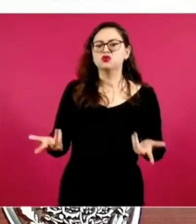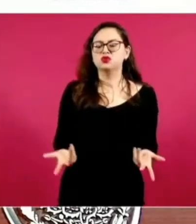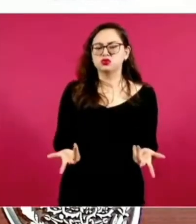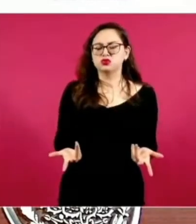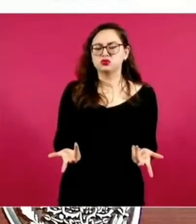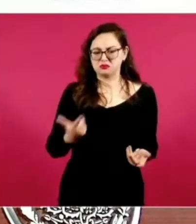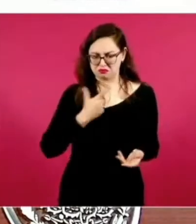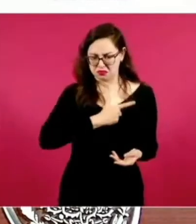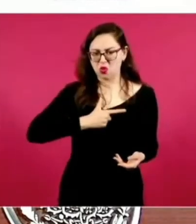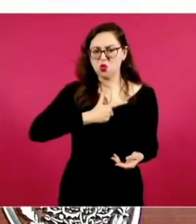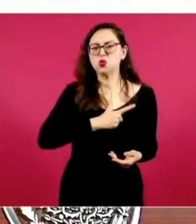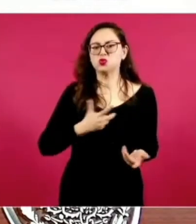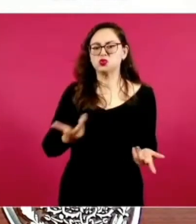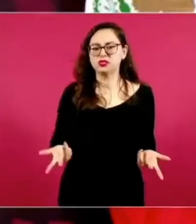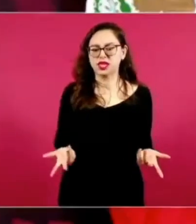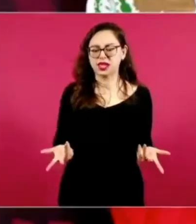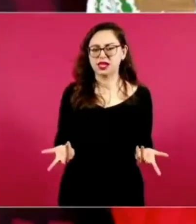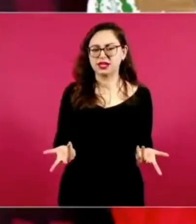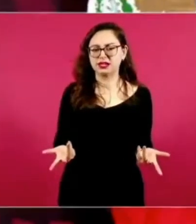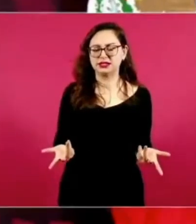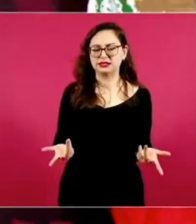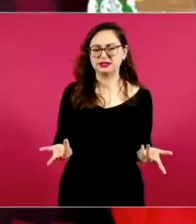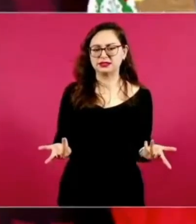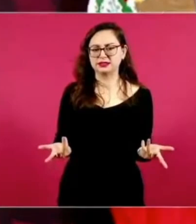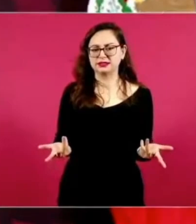Además, por eso lo hago.